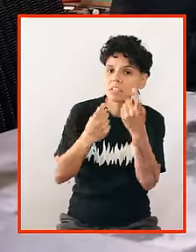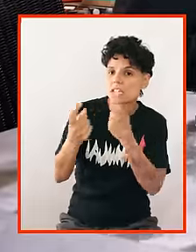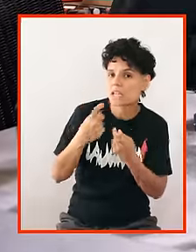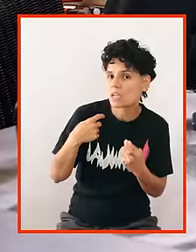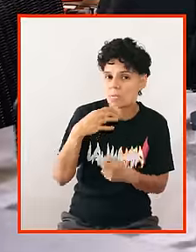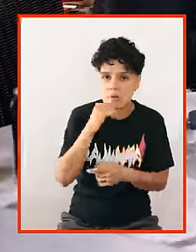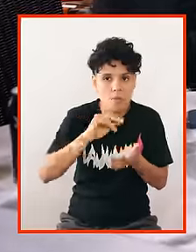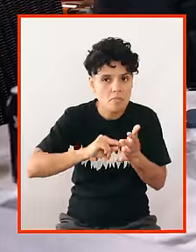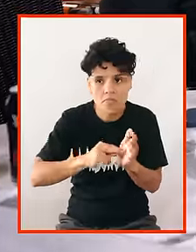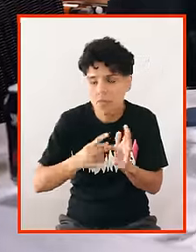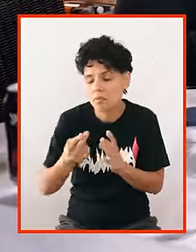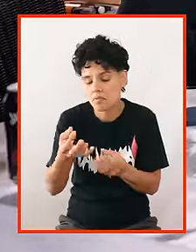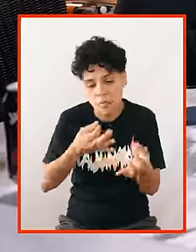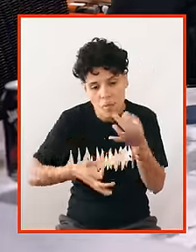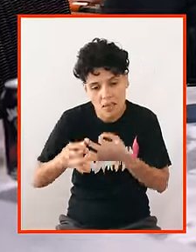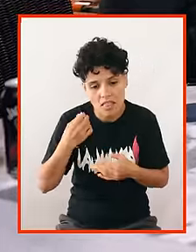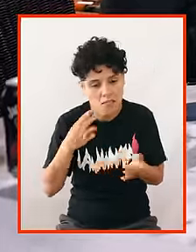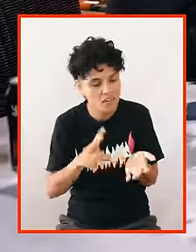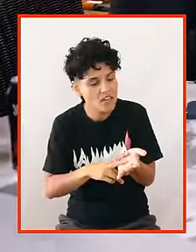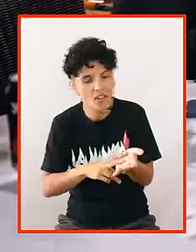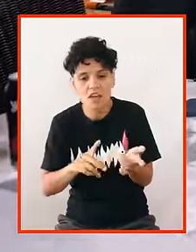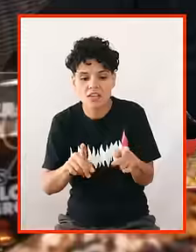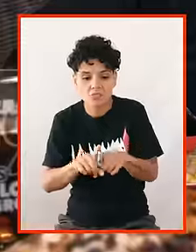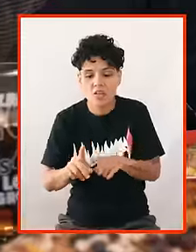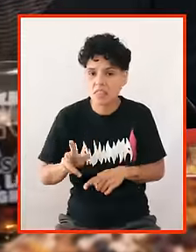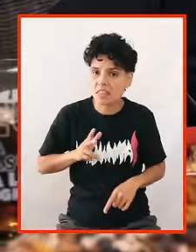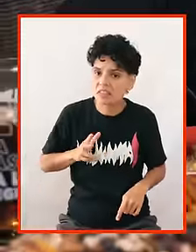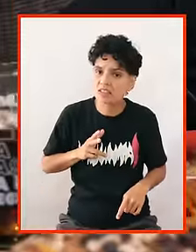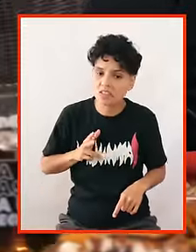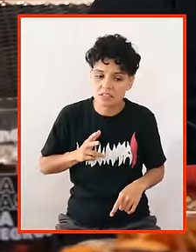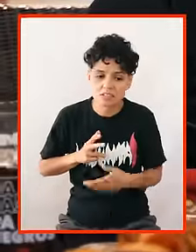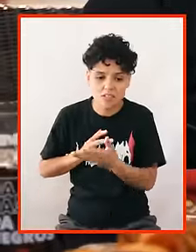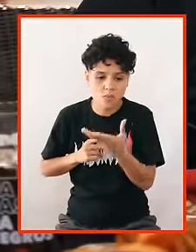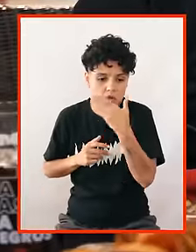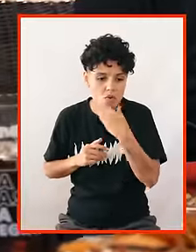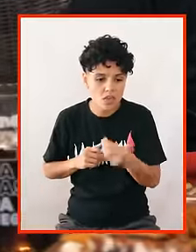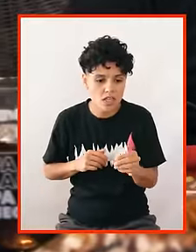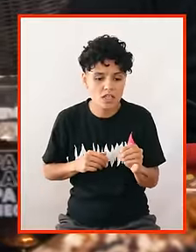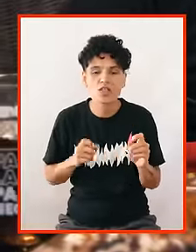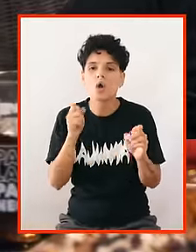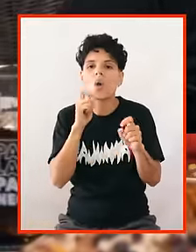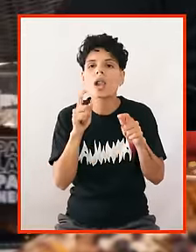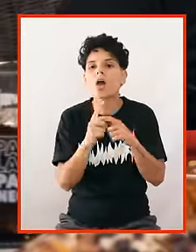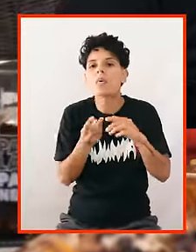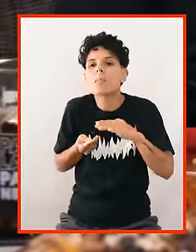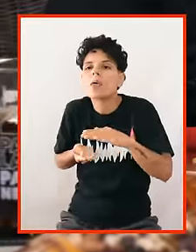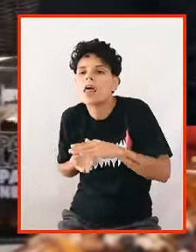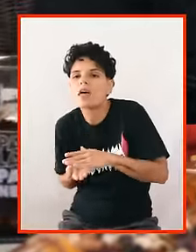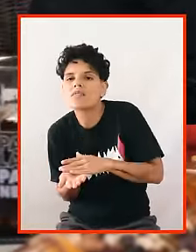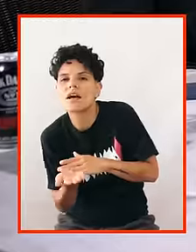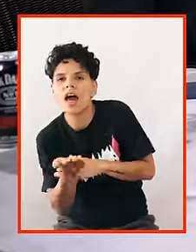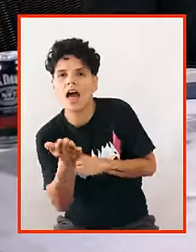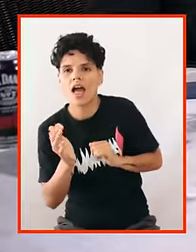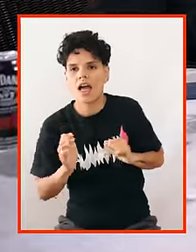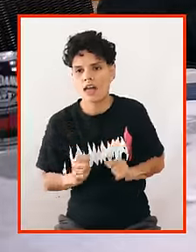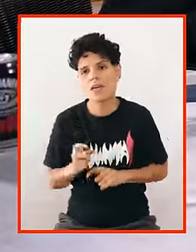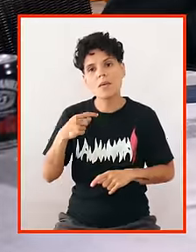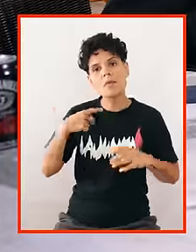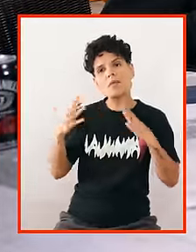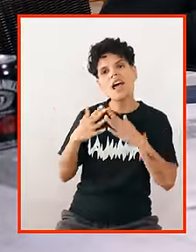Aceptamos la crítica porque fue muy decente, ¿ah? Sí. Fue bonita, fue